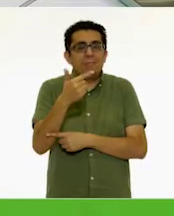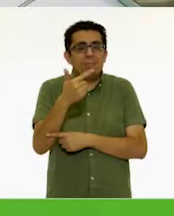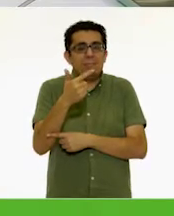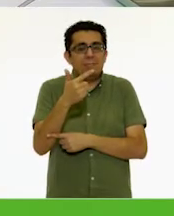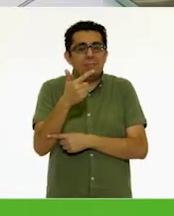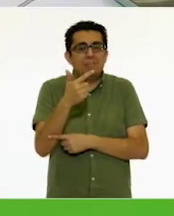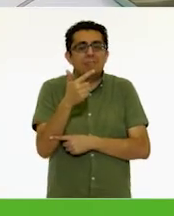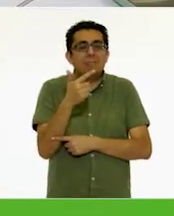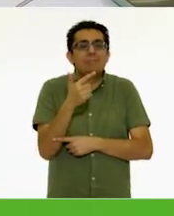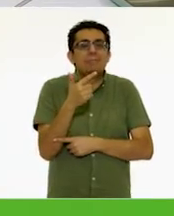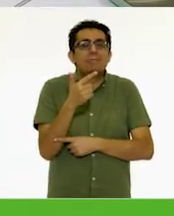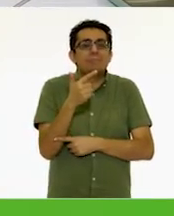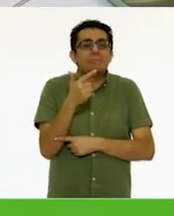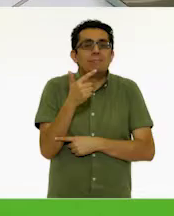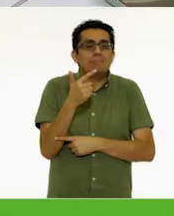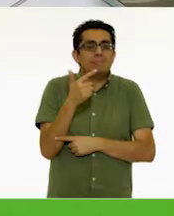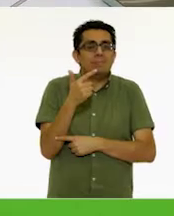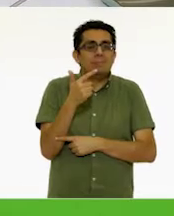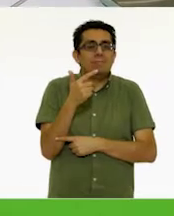siete,